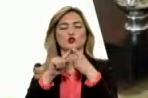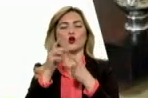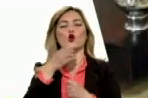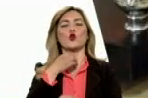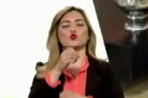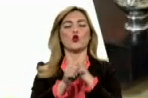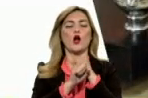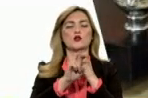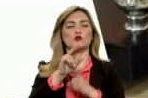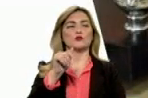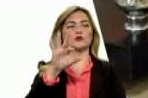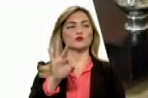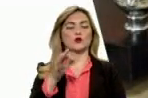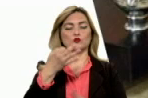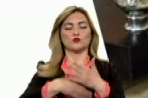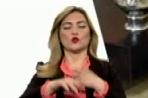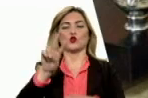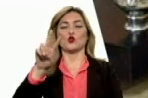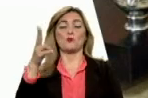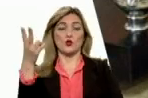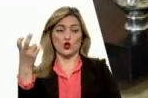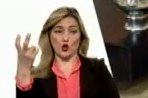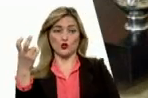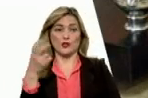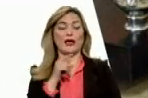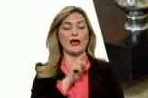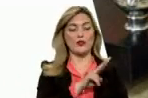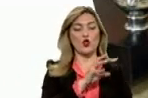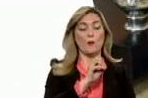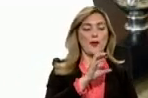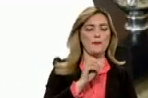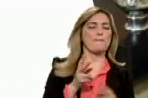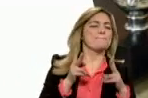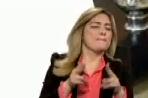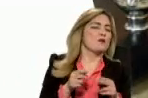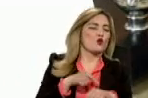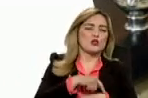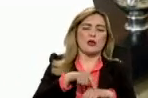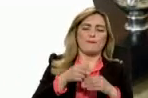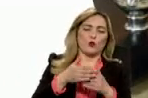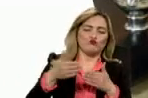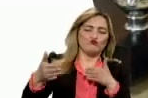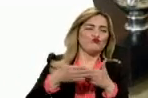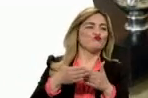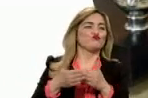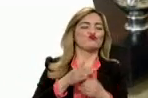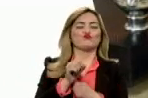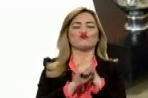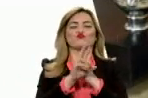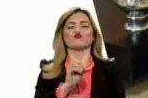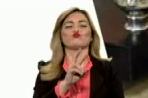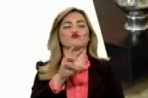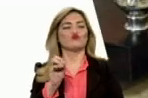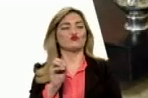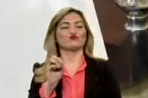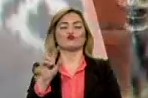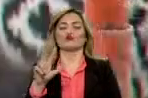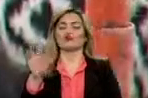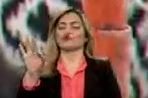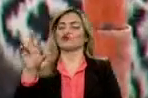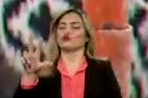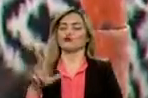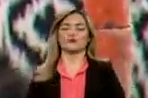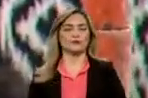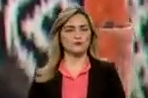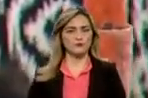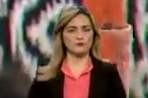2019 fue de 212, mientras que en el mismo periodo del 2020 fue de 393. Y tras